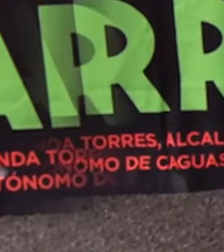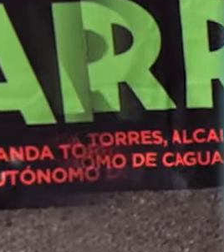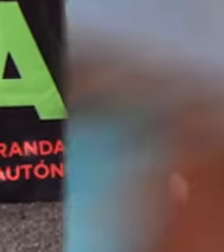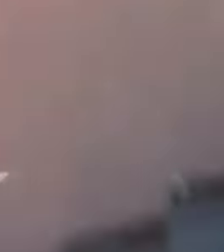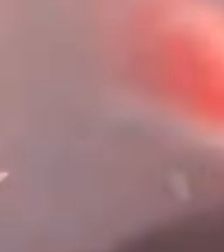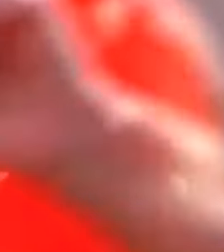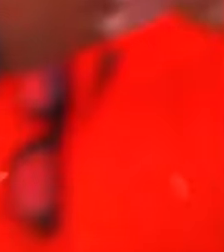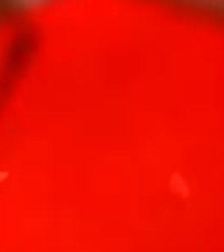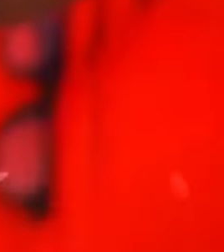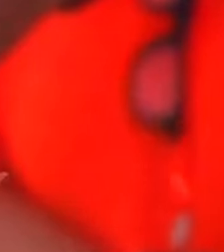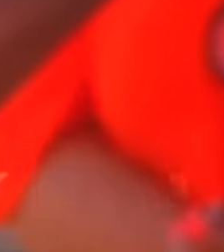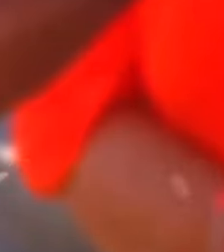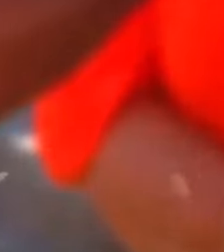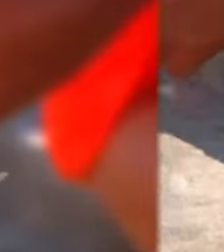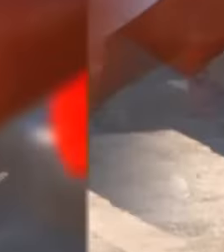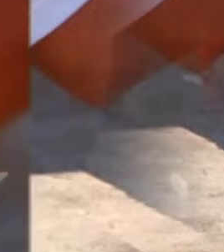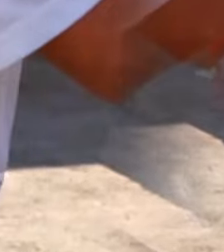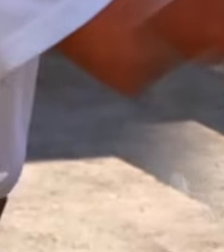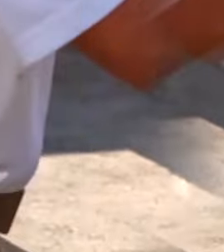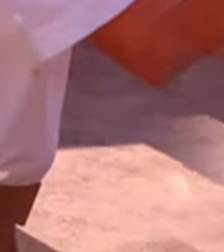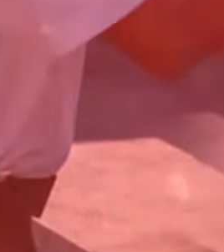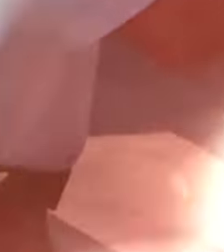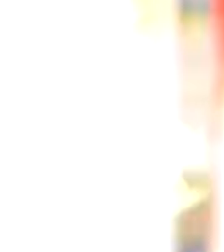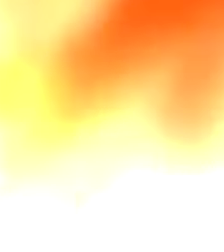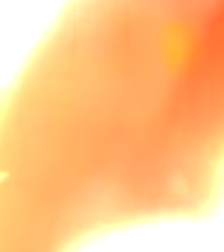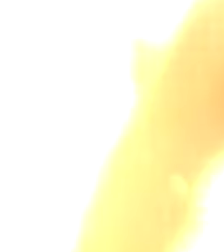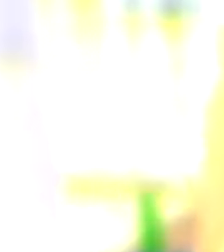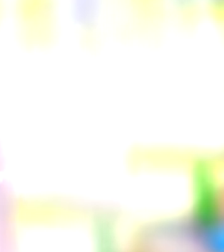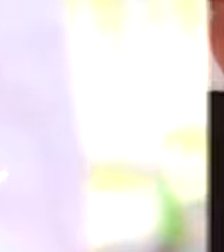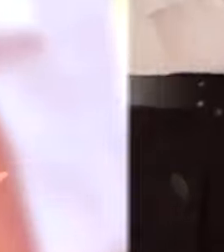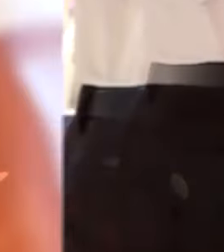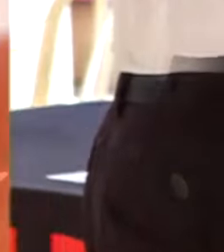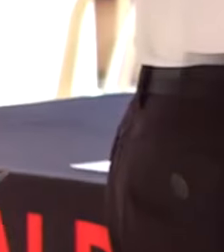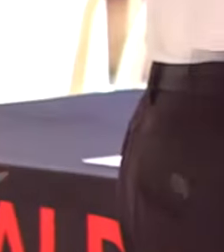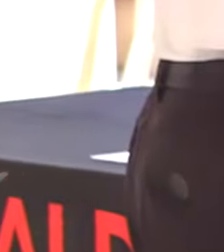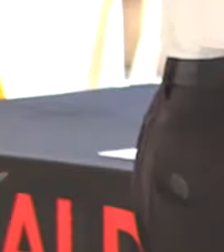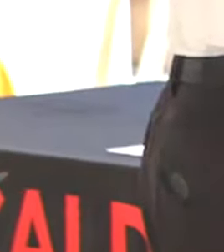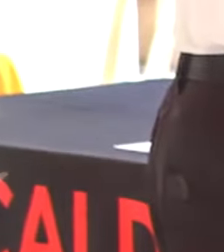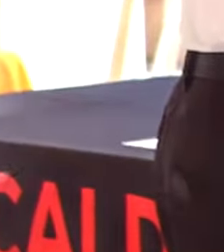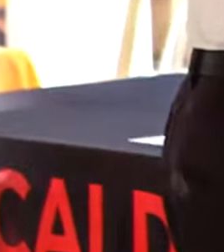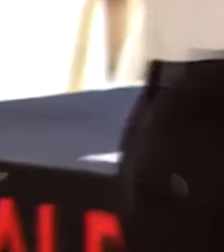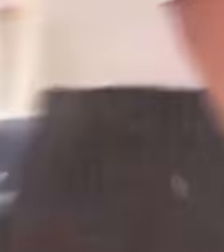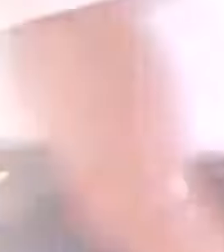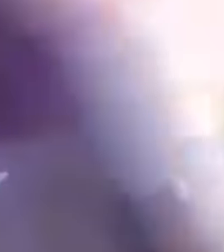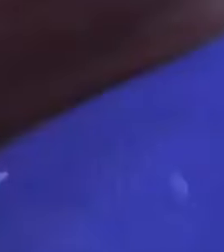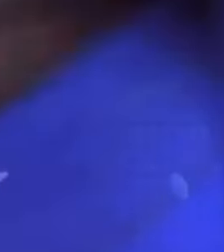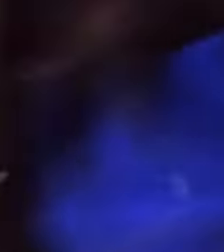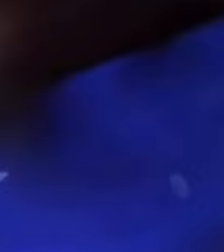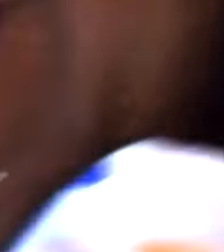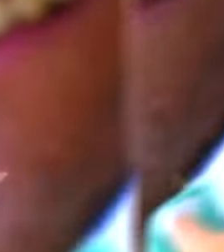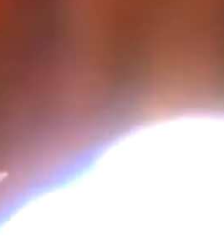todo, nada nos detiene. Continuamos trabajando con compromiso, ahínco y orgullo para ti y los